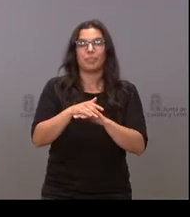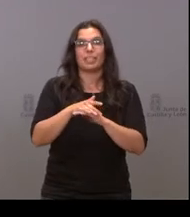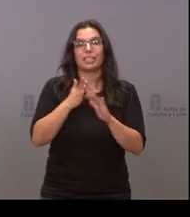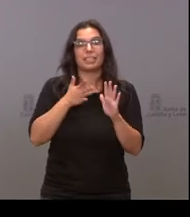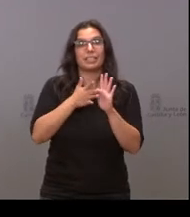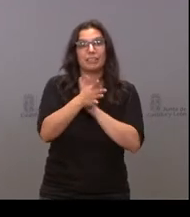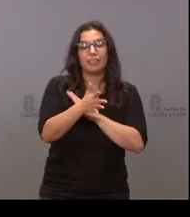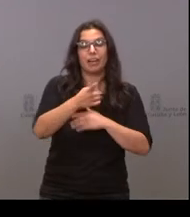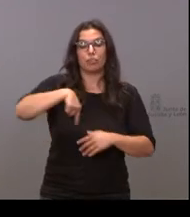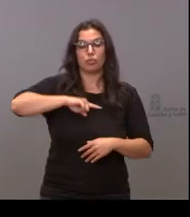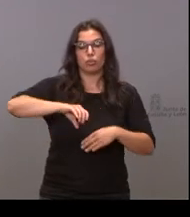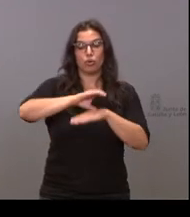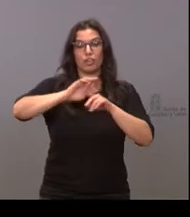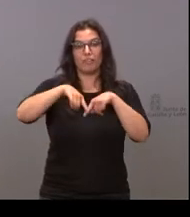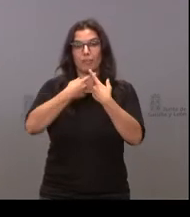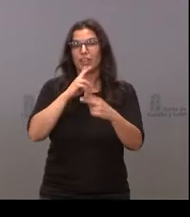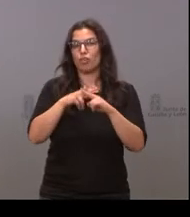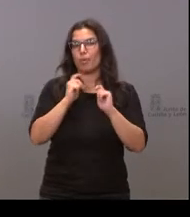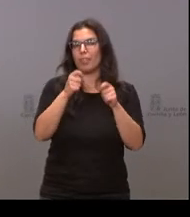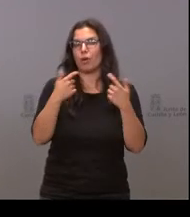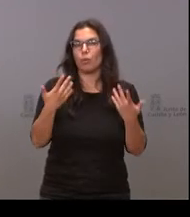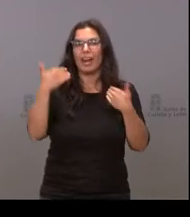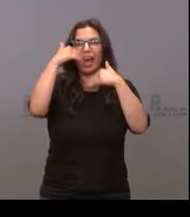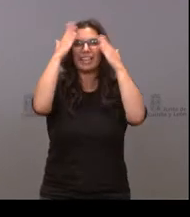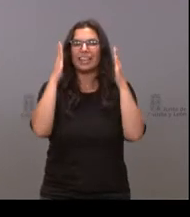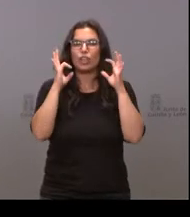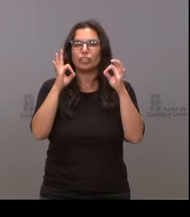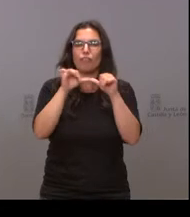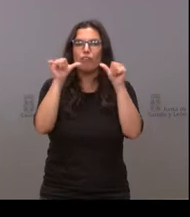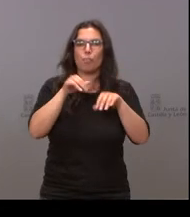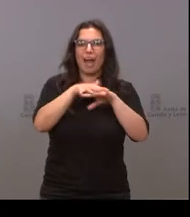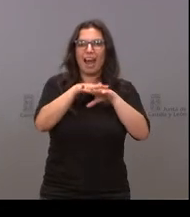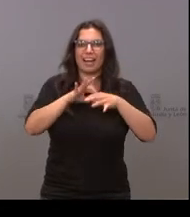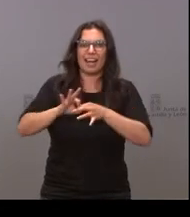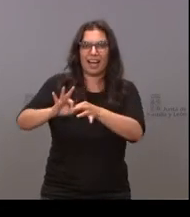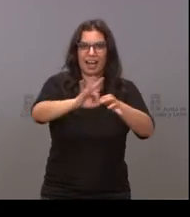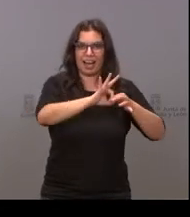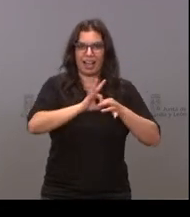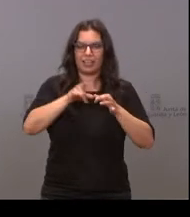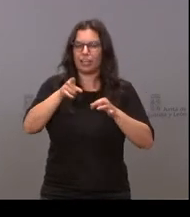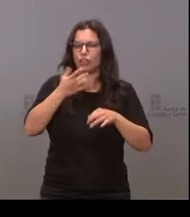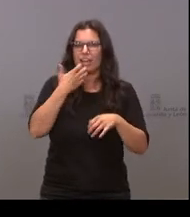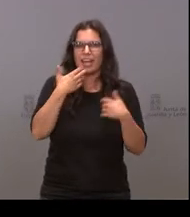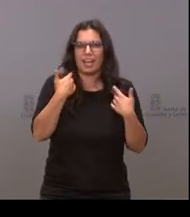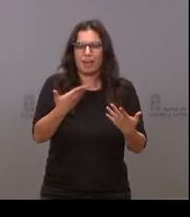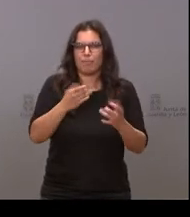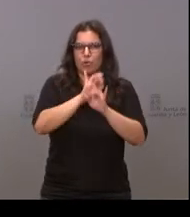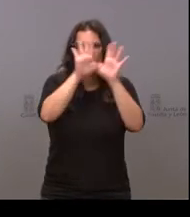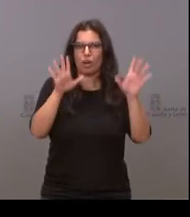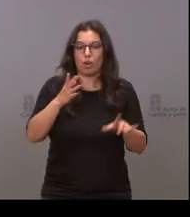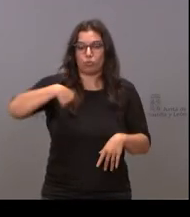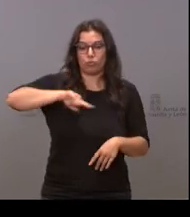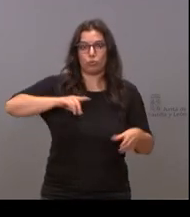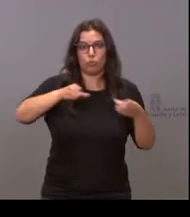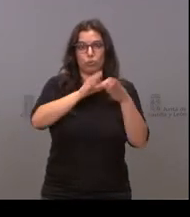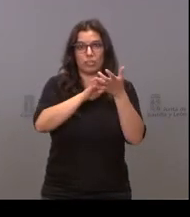dirime amos desde la consejería de familia igualdad oportunidades la atención en red es un ejemplo manifiesto del compromiso de la junta de